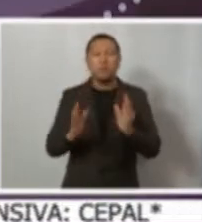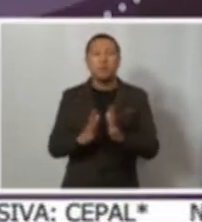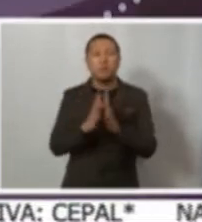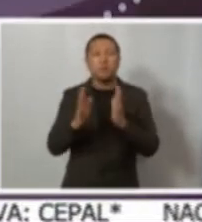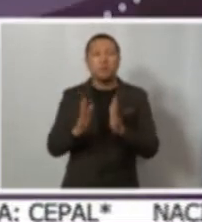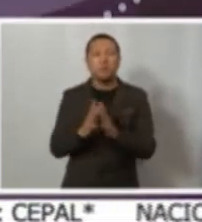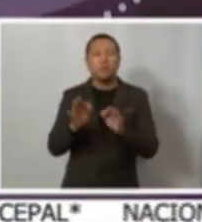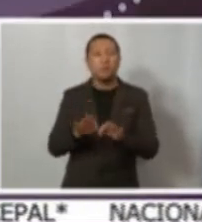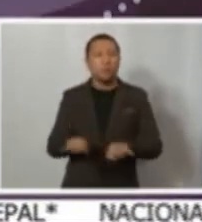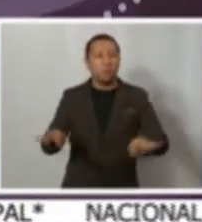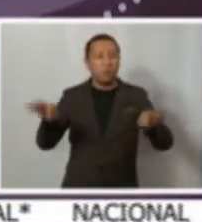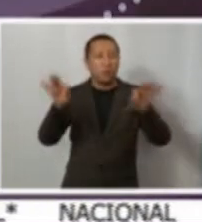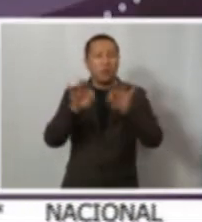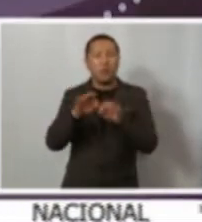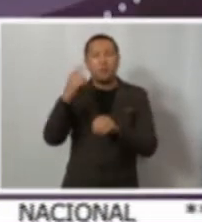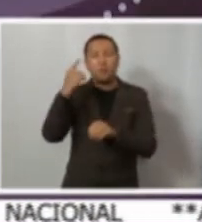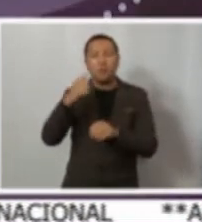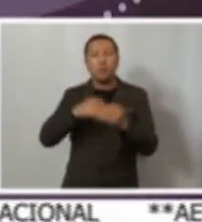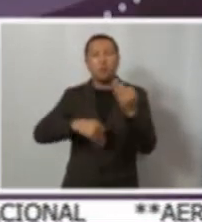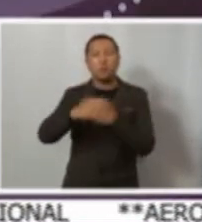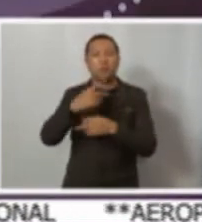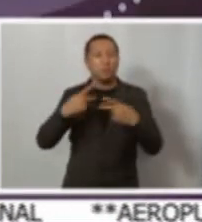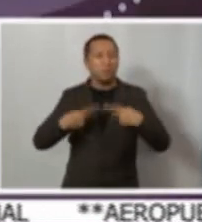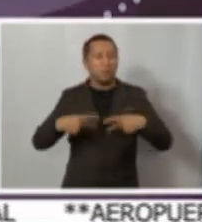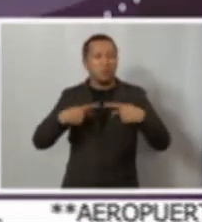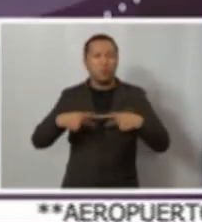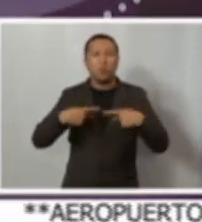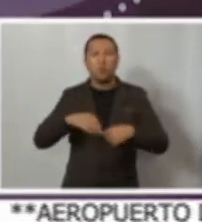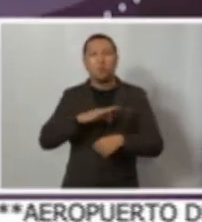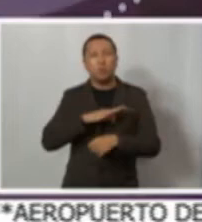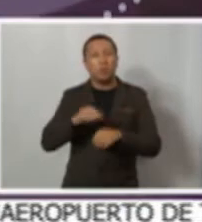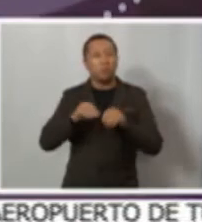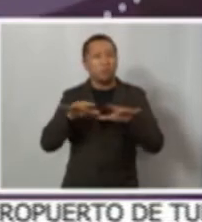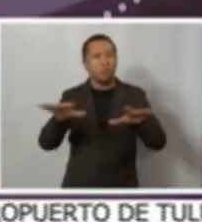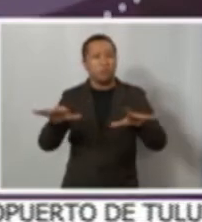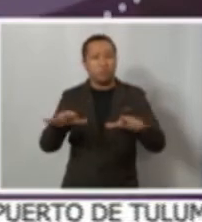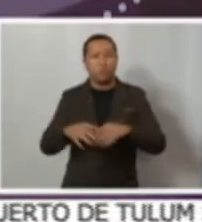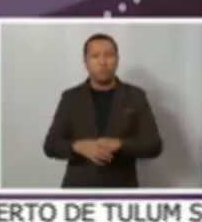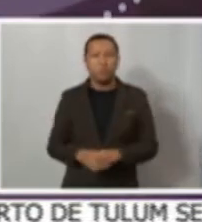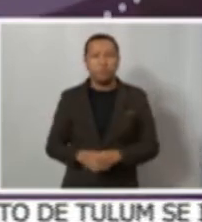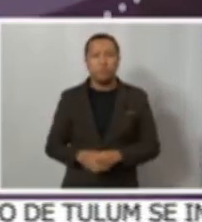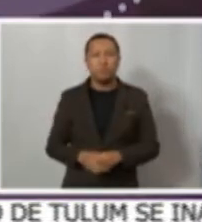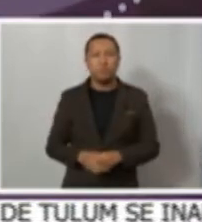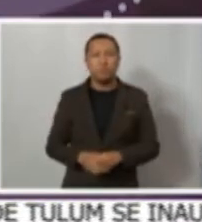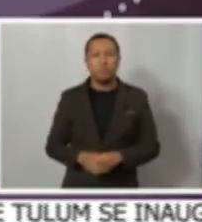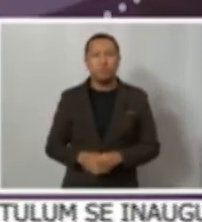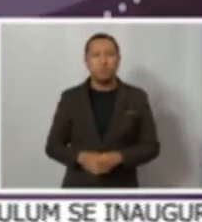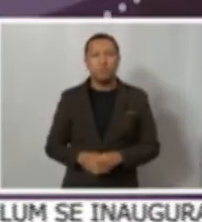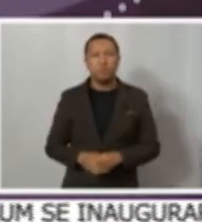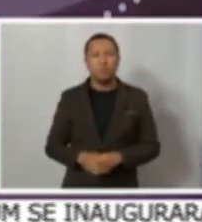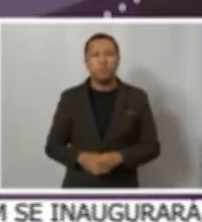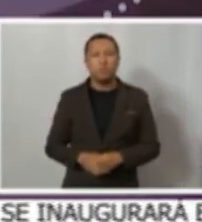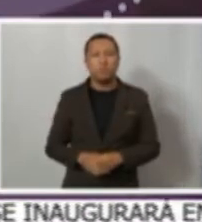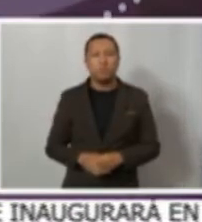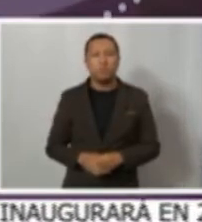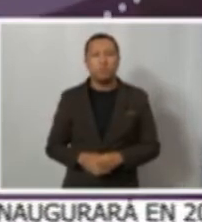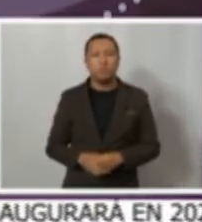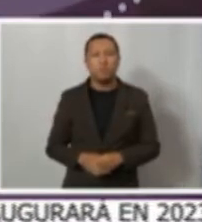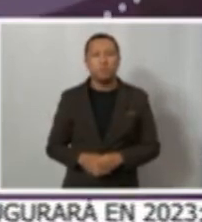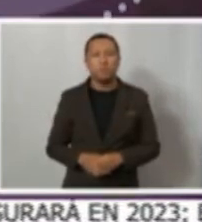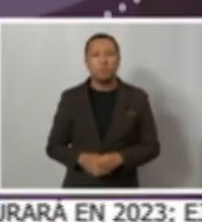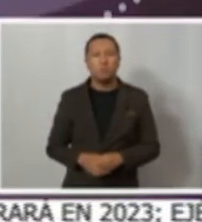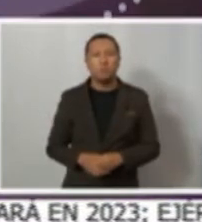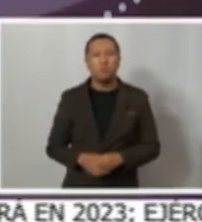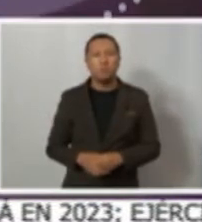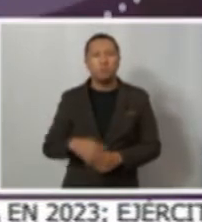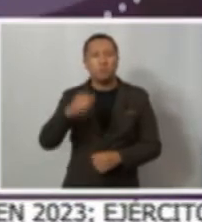participación tan importante y de relevancia para los quintanarroenses. Hago un recorrido por lo que ocurrió desde ayer